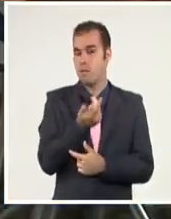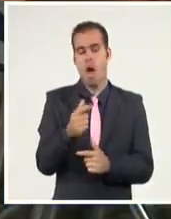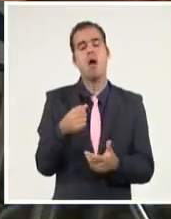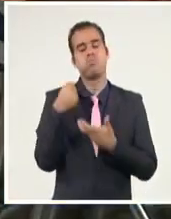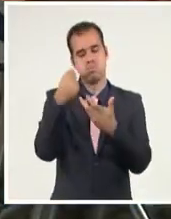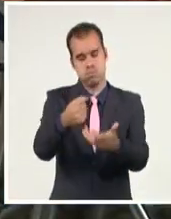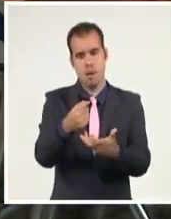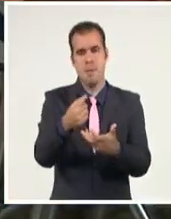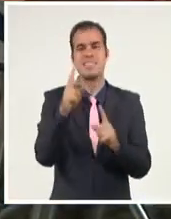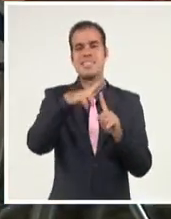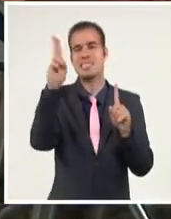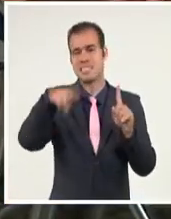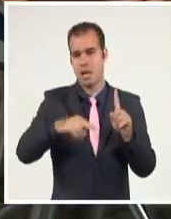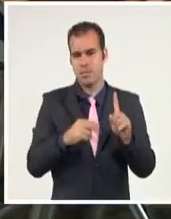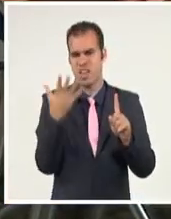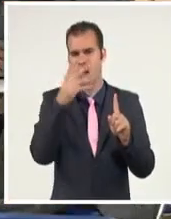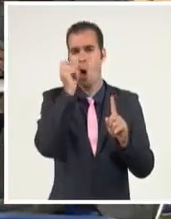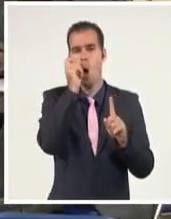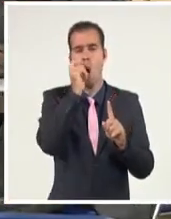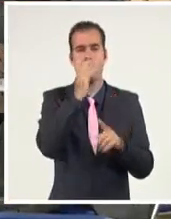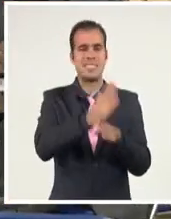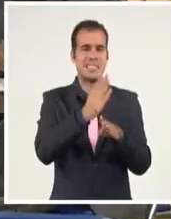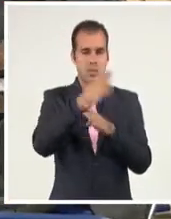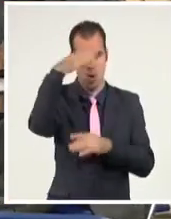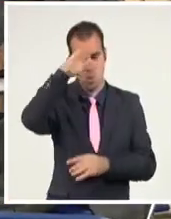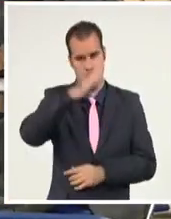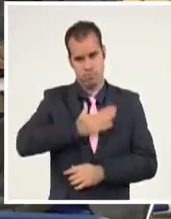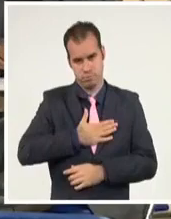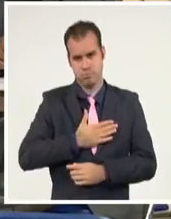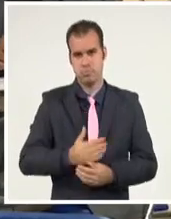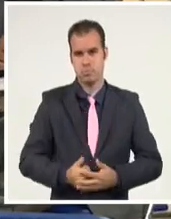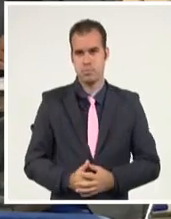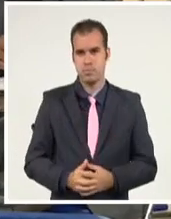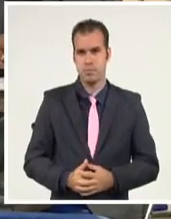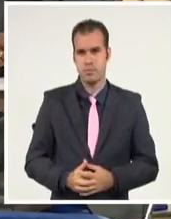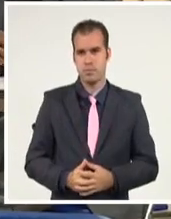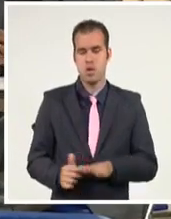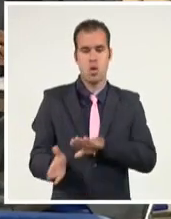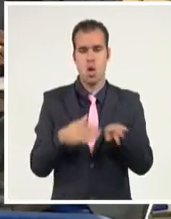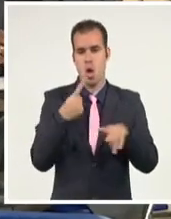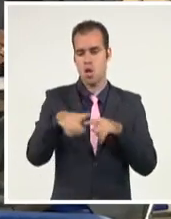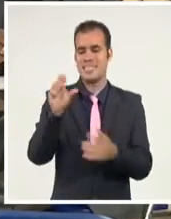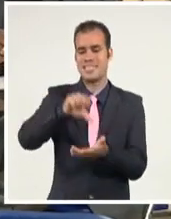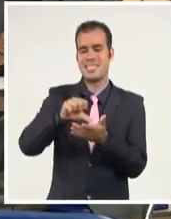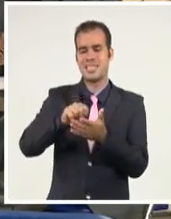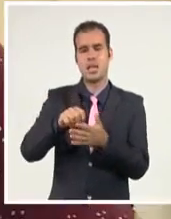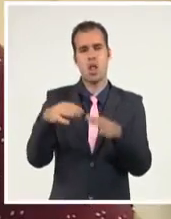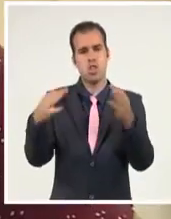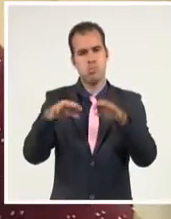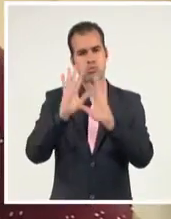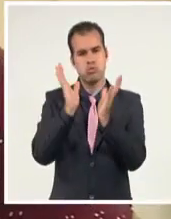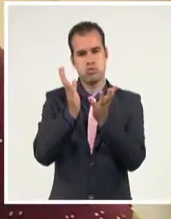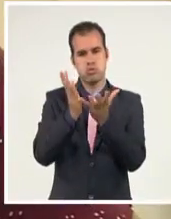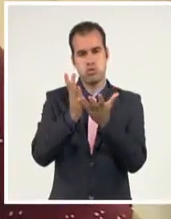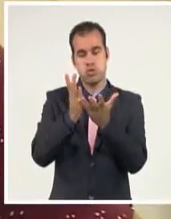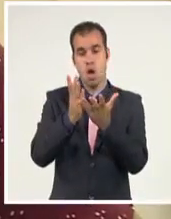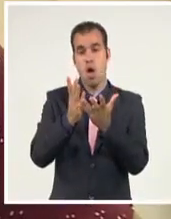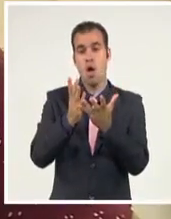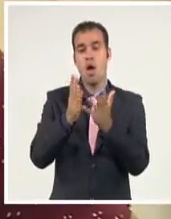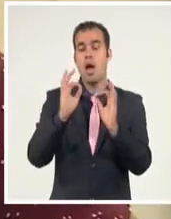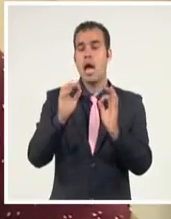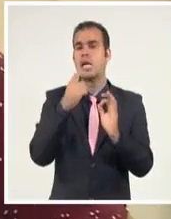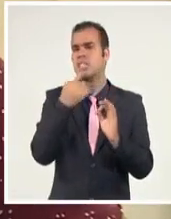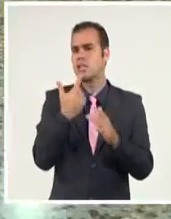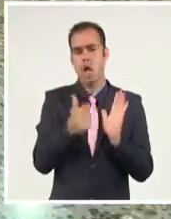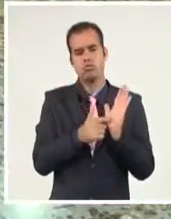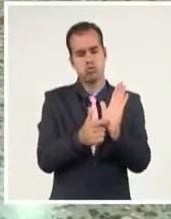2021 al artista santiaguero Dagoberto Gainza. También el Centro de Documentación de las Artes Escénicas María Lastayo presentará el